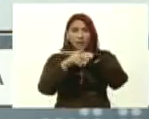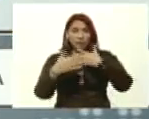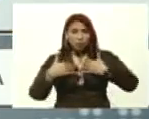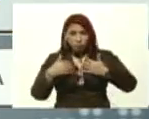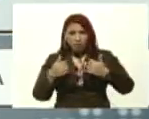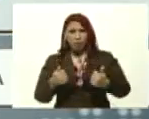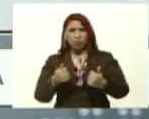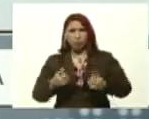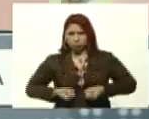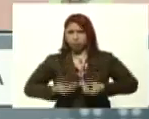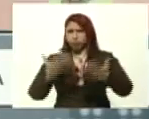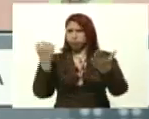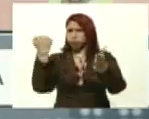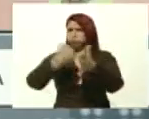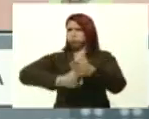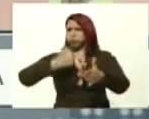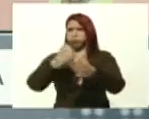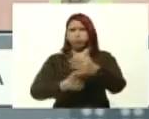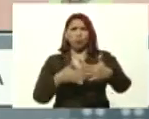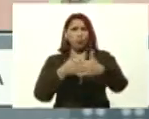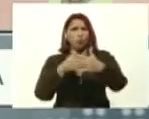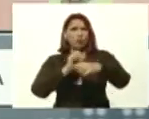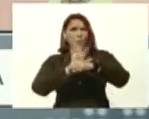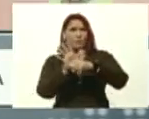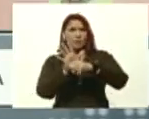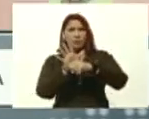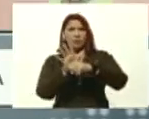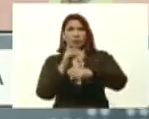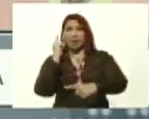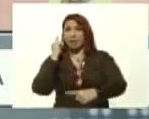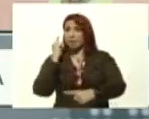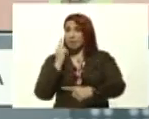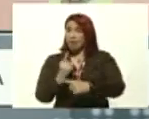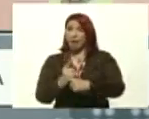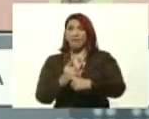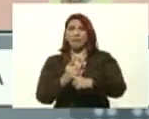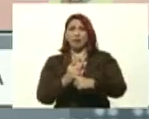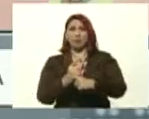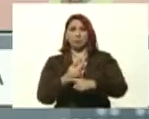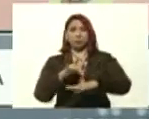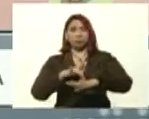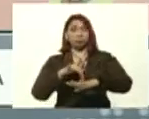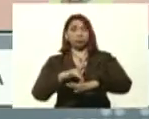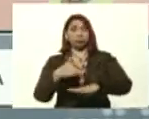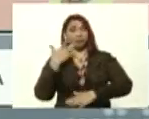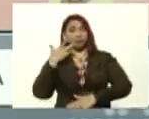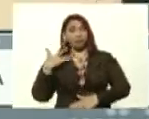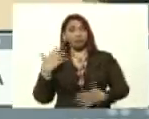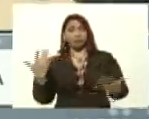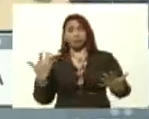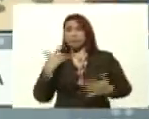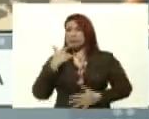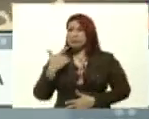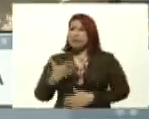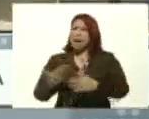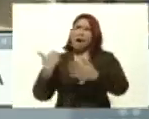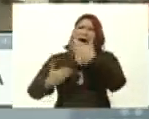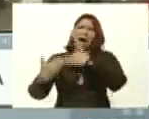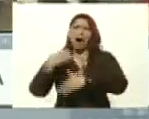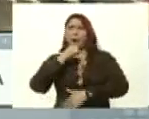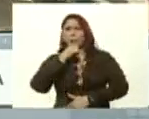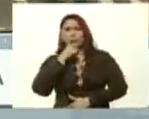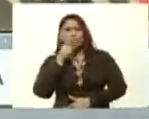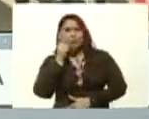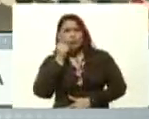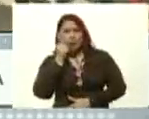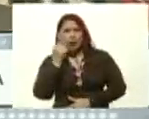dado la batalla contra el COVID, tiene que ser una tacita de plata, dirían nuestros abuelos antes, ¿te acuerdas? Tiene que